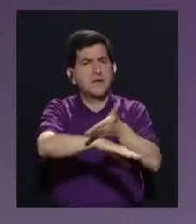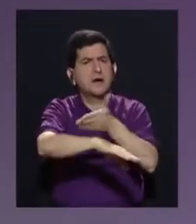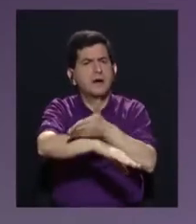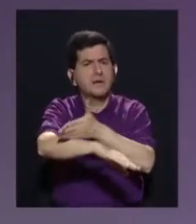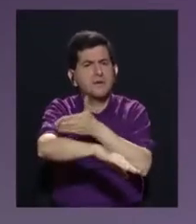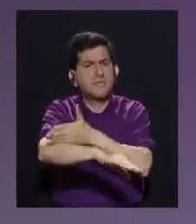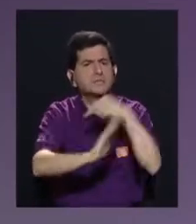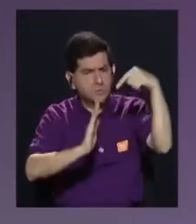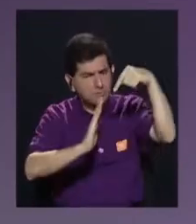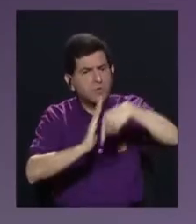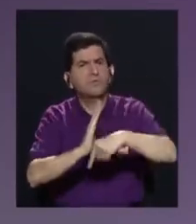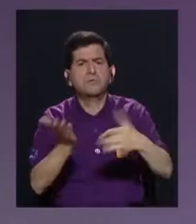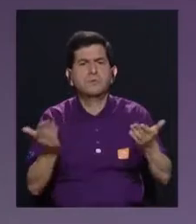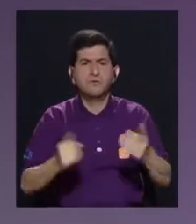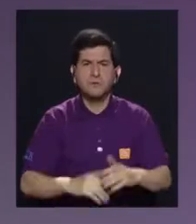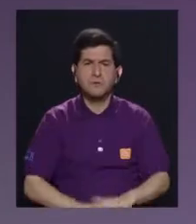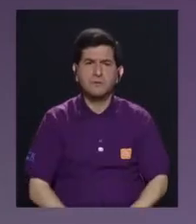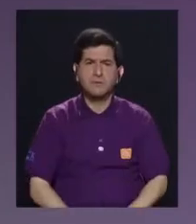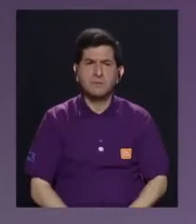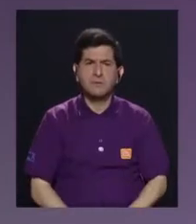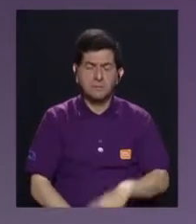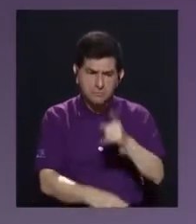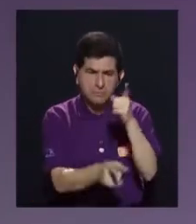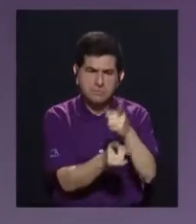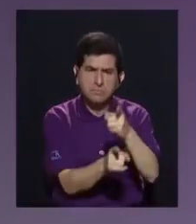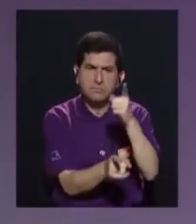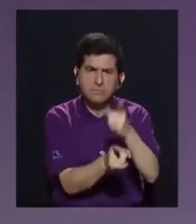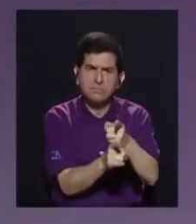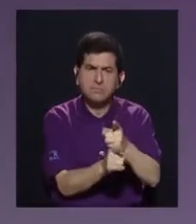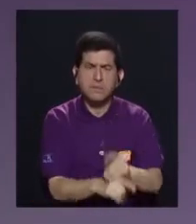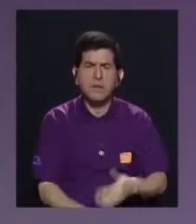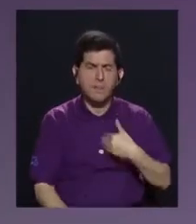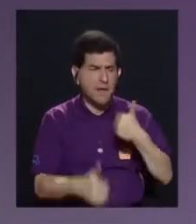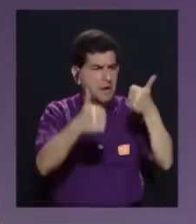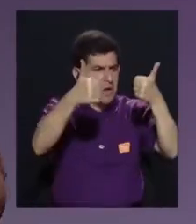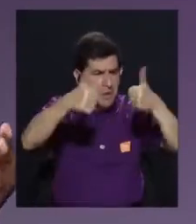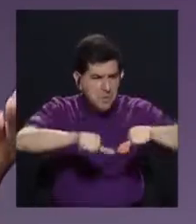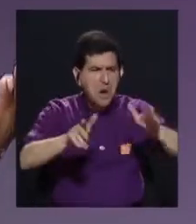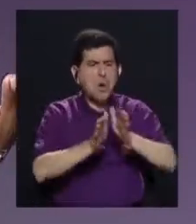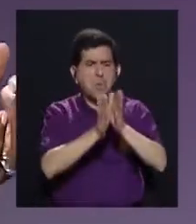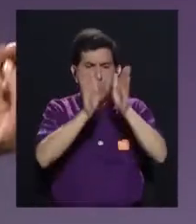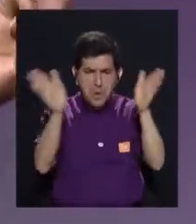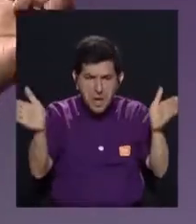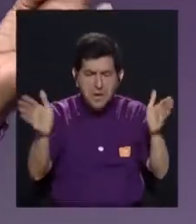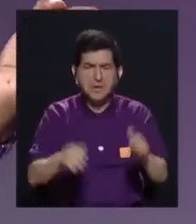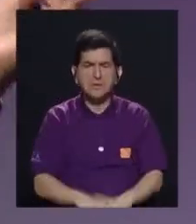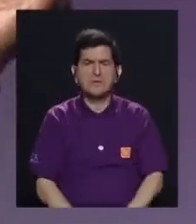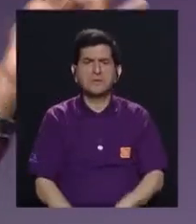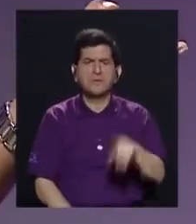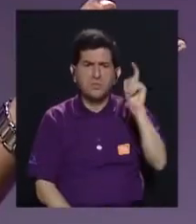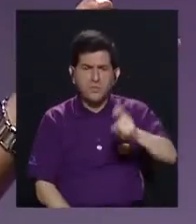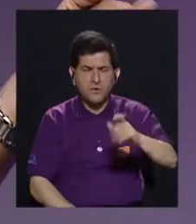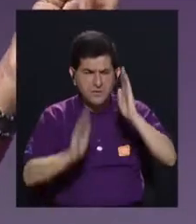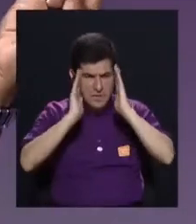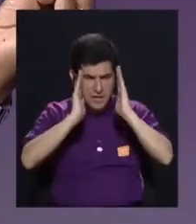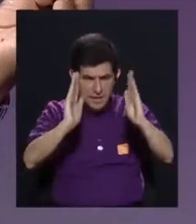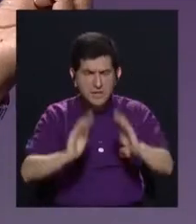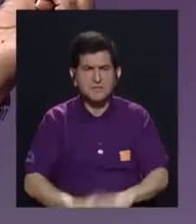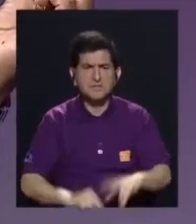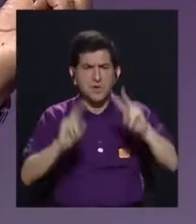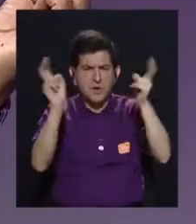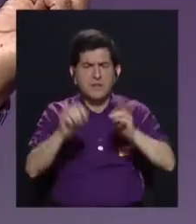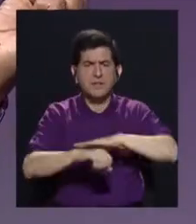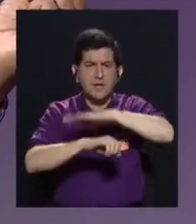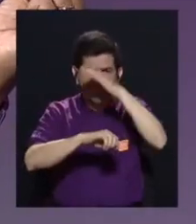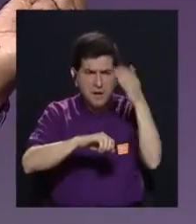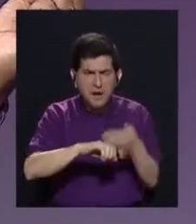manera profunda y donde efectivamente había un consenso general sobre que teníamos que abordar el tema relativo al